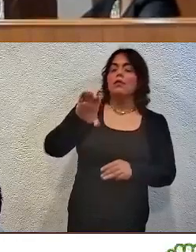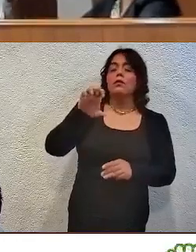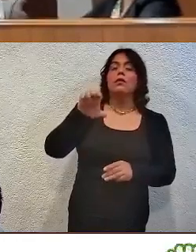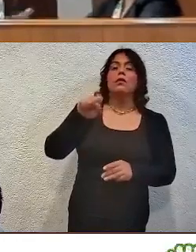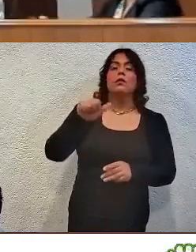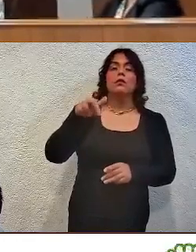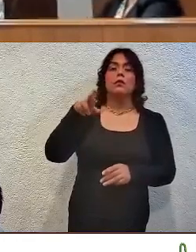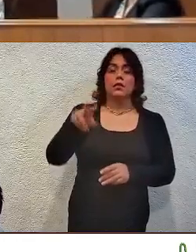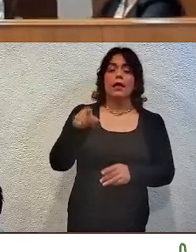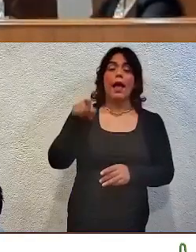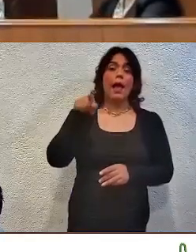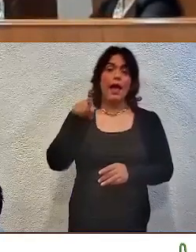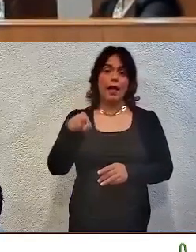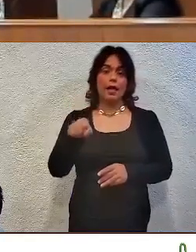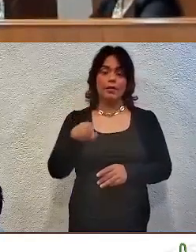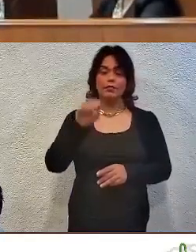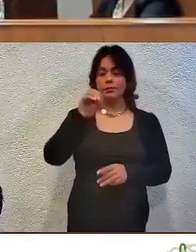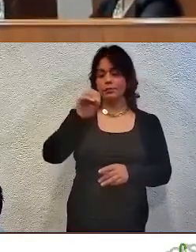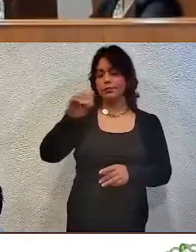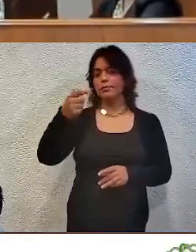recurso de apelación RAT